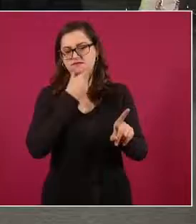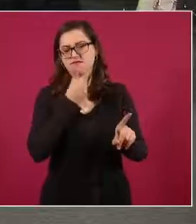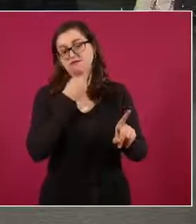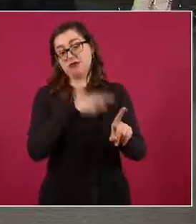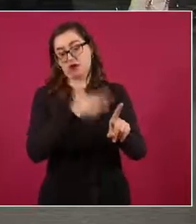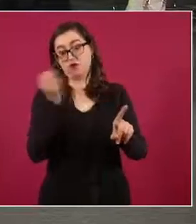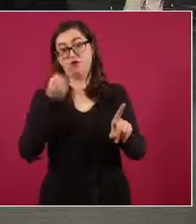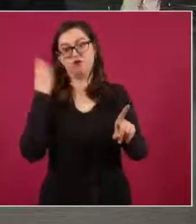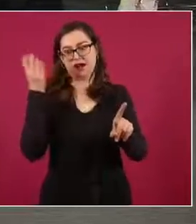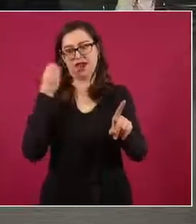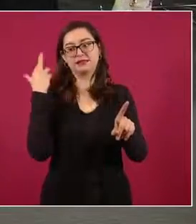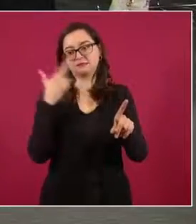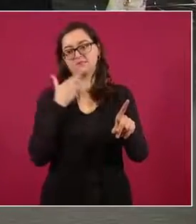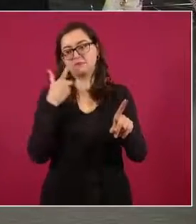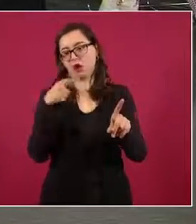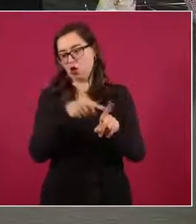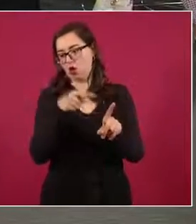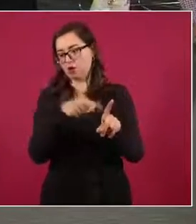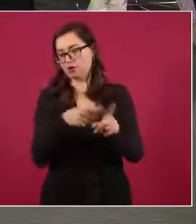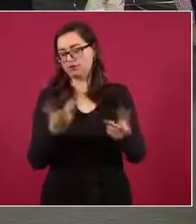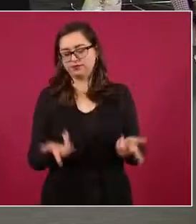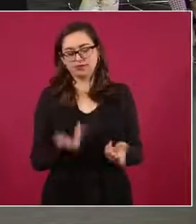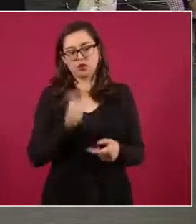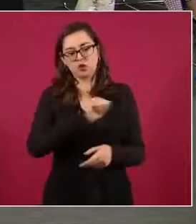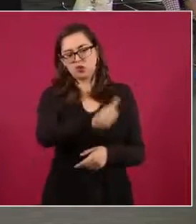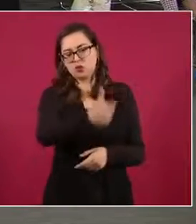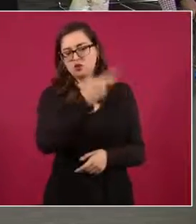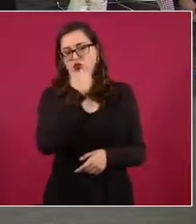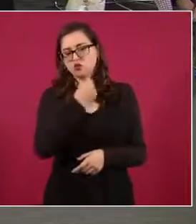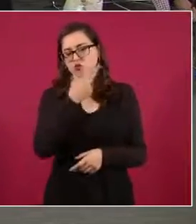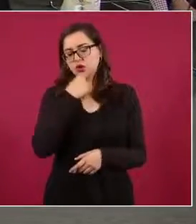comentarista este profundo, muy articulado,